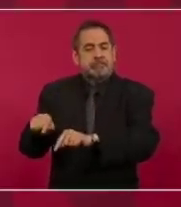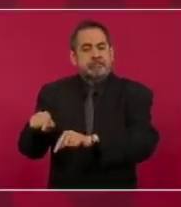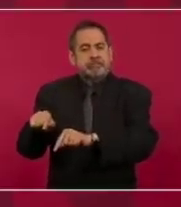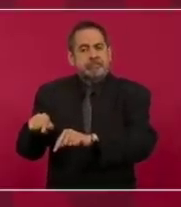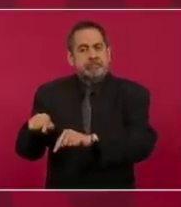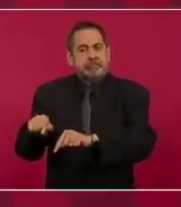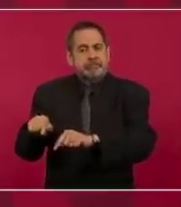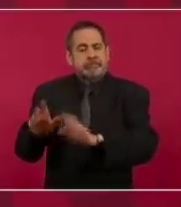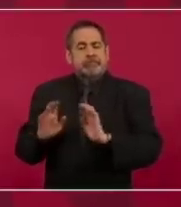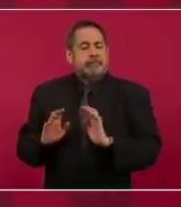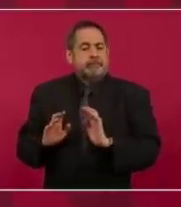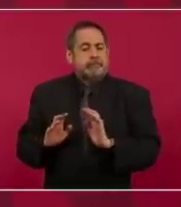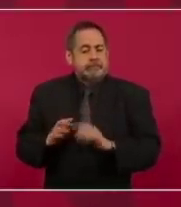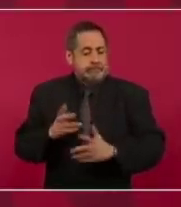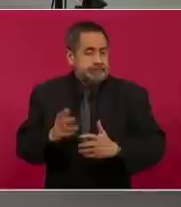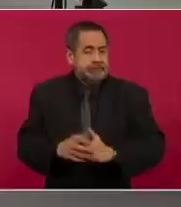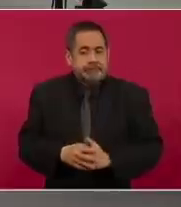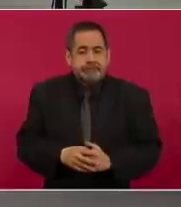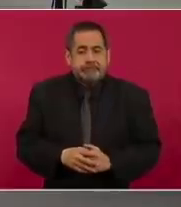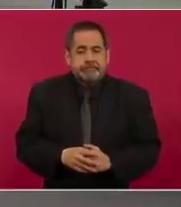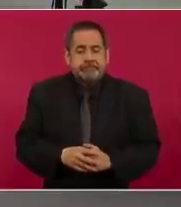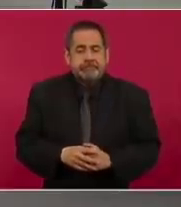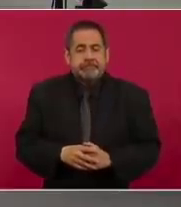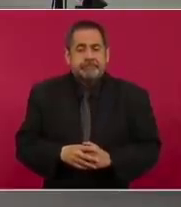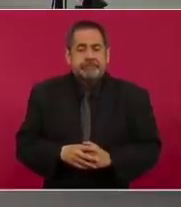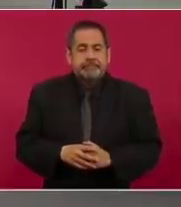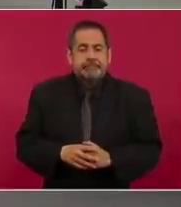No han medido,